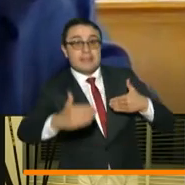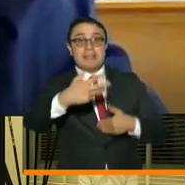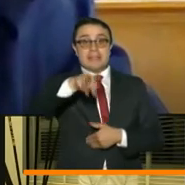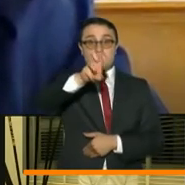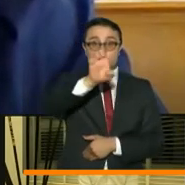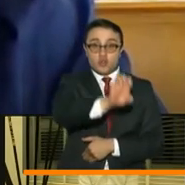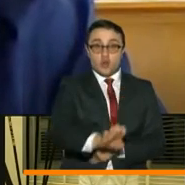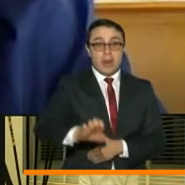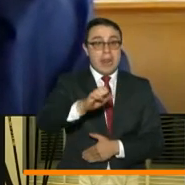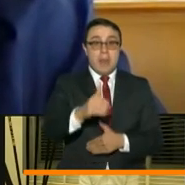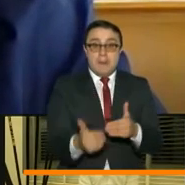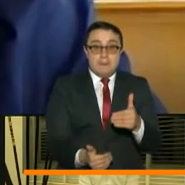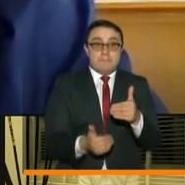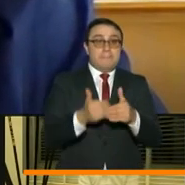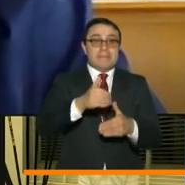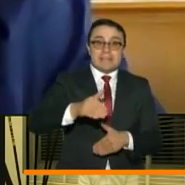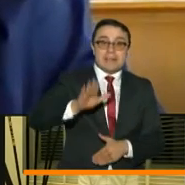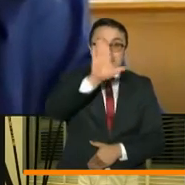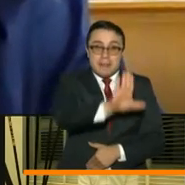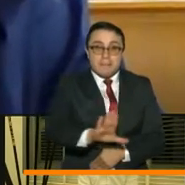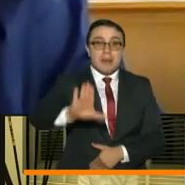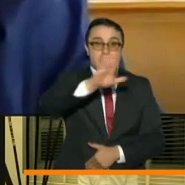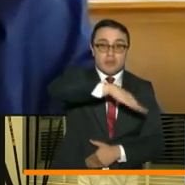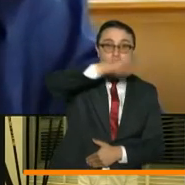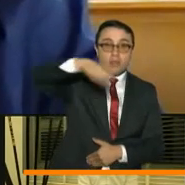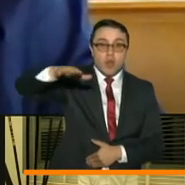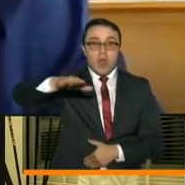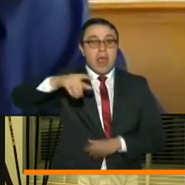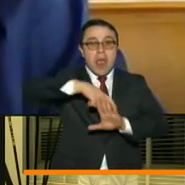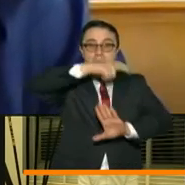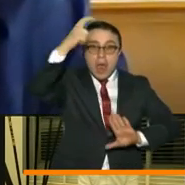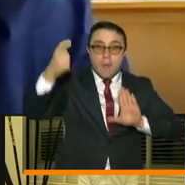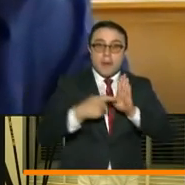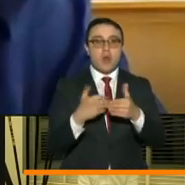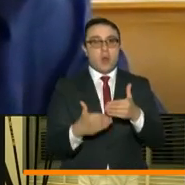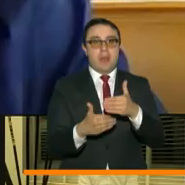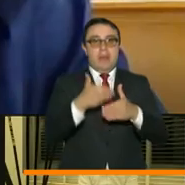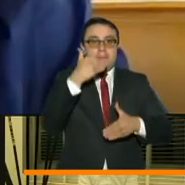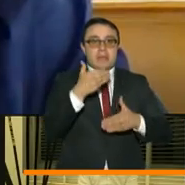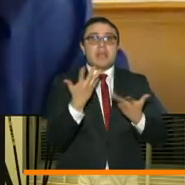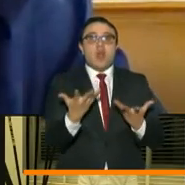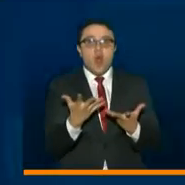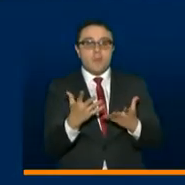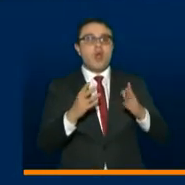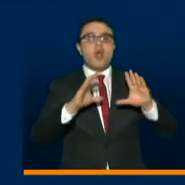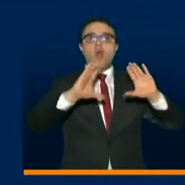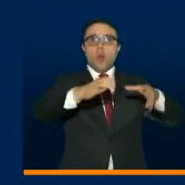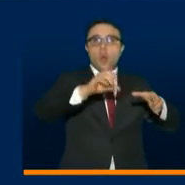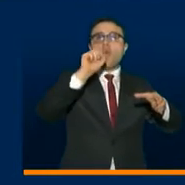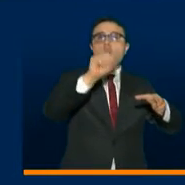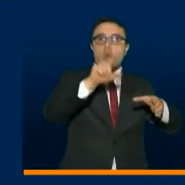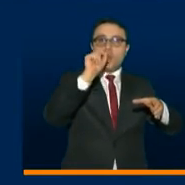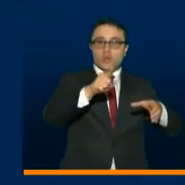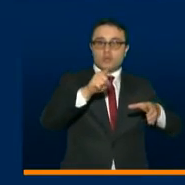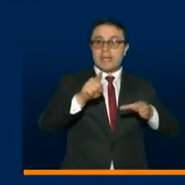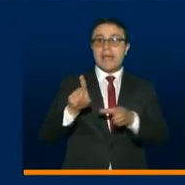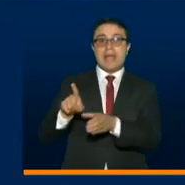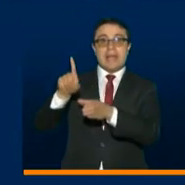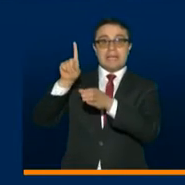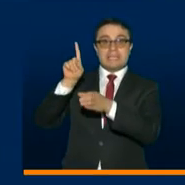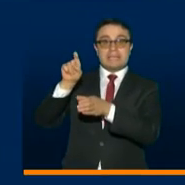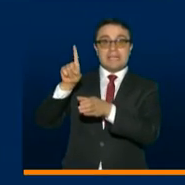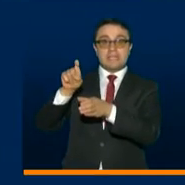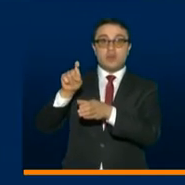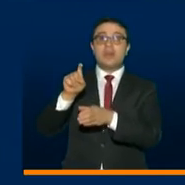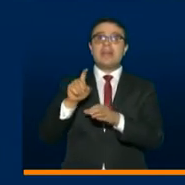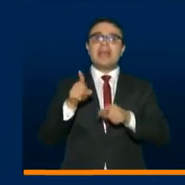18 de enero en todo el departamento el modelo de alternancia con los grados 11, los CLEI 6 y los grados 12